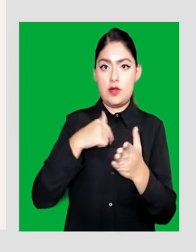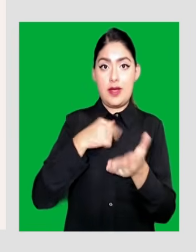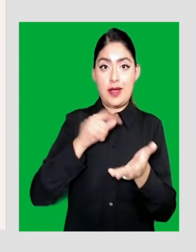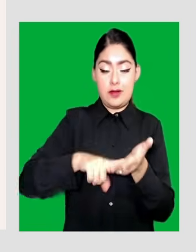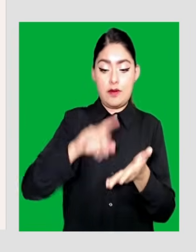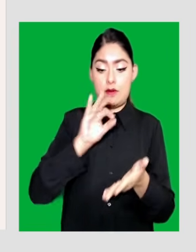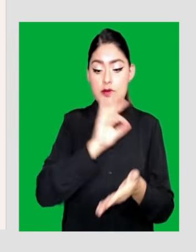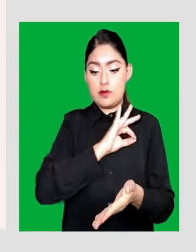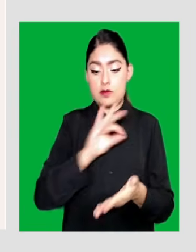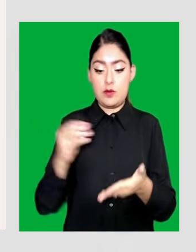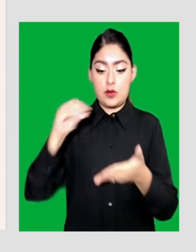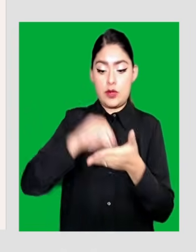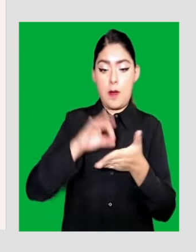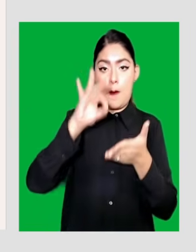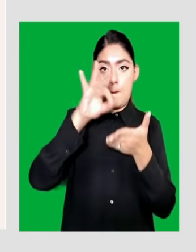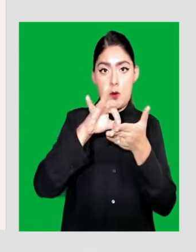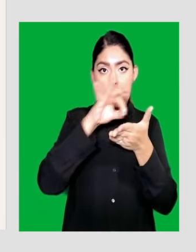shapefile.